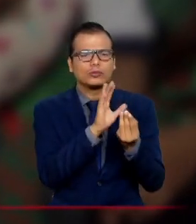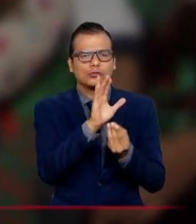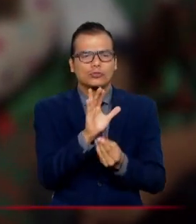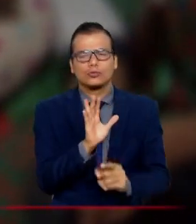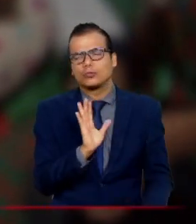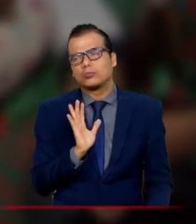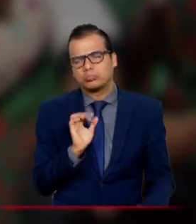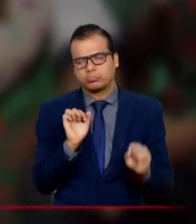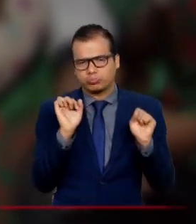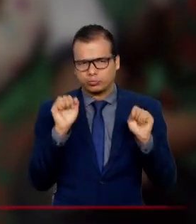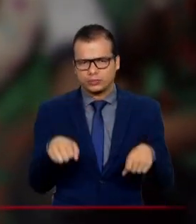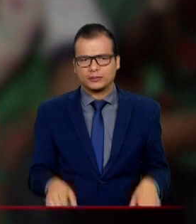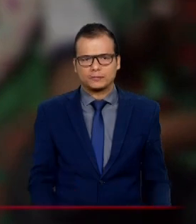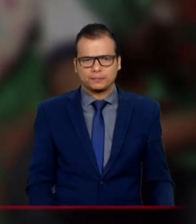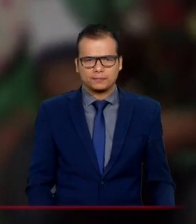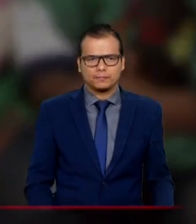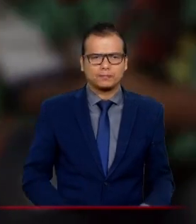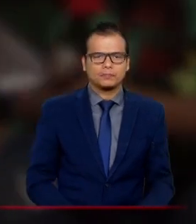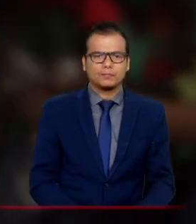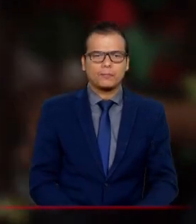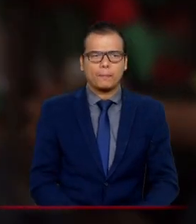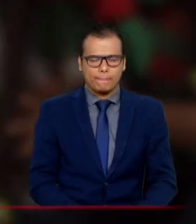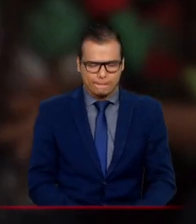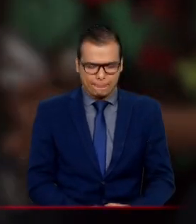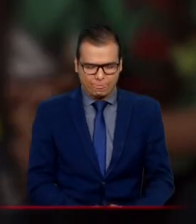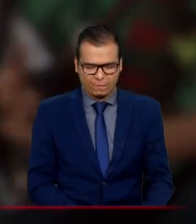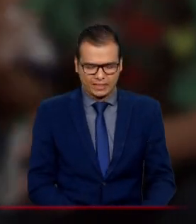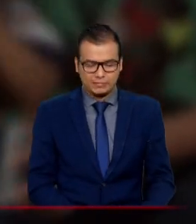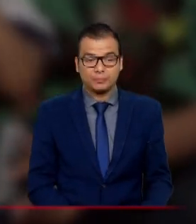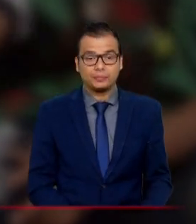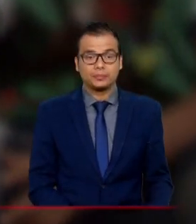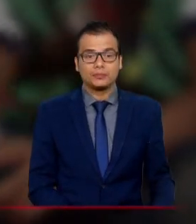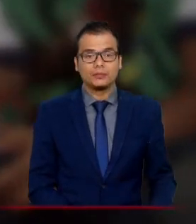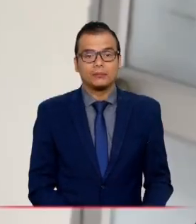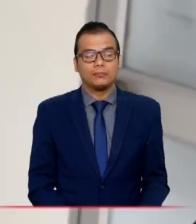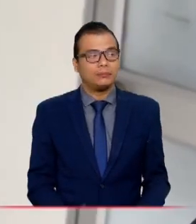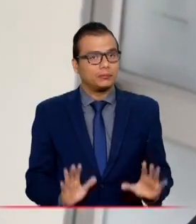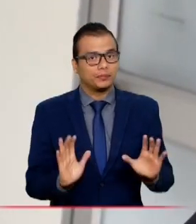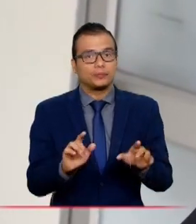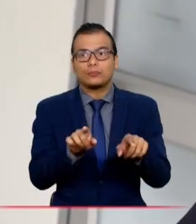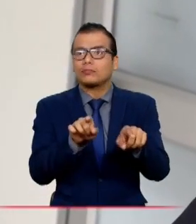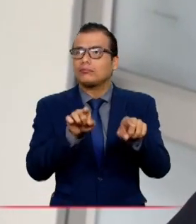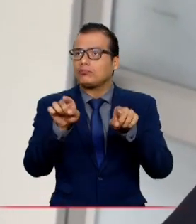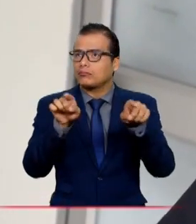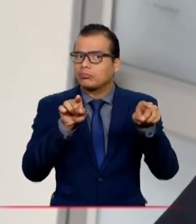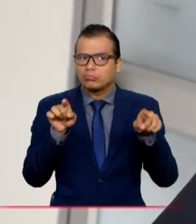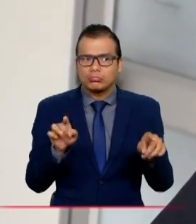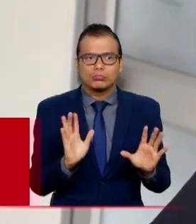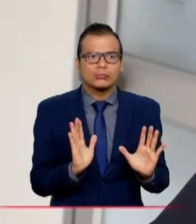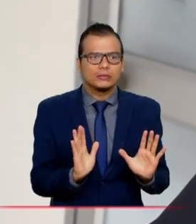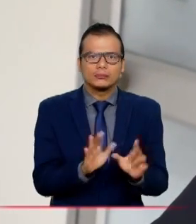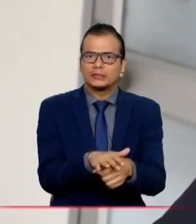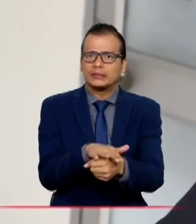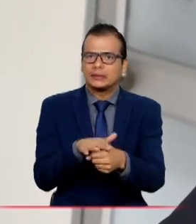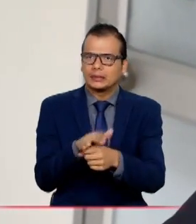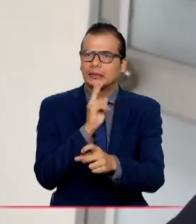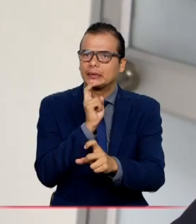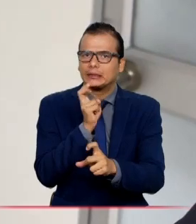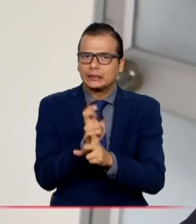consejos comunitarios, entre otros. En las ciudades donde tenemos múltiples